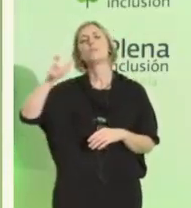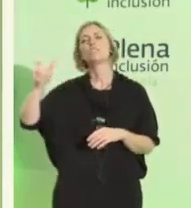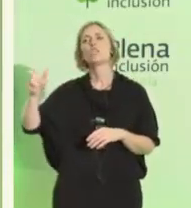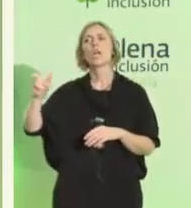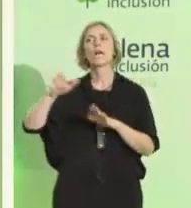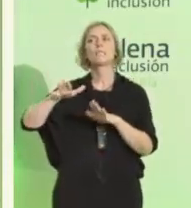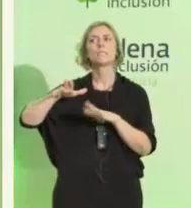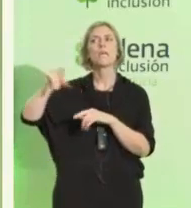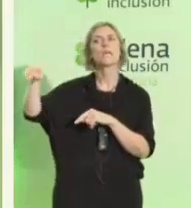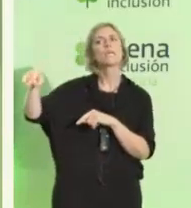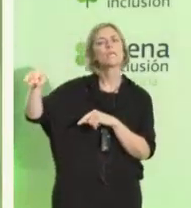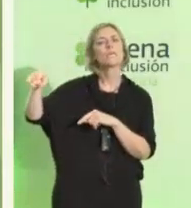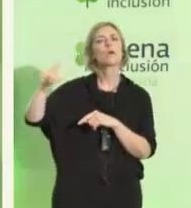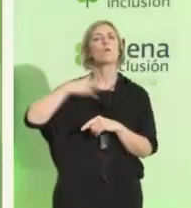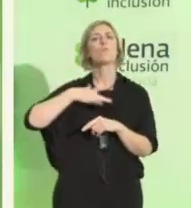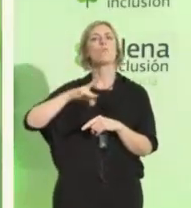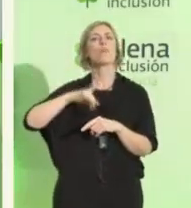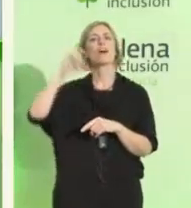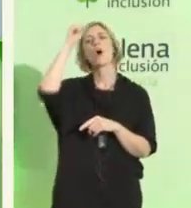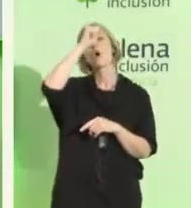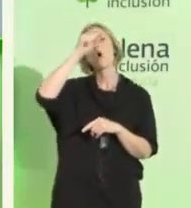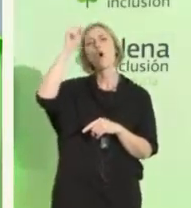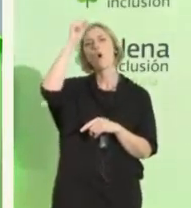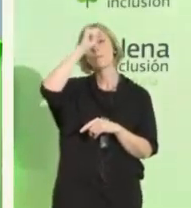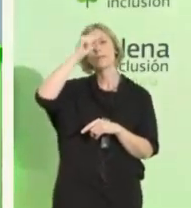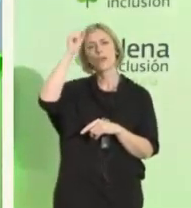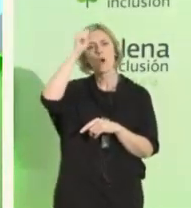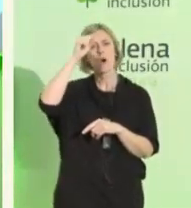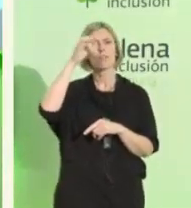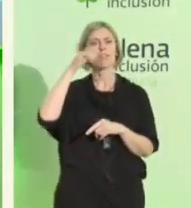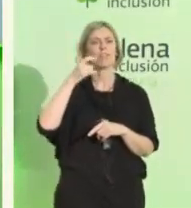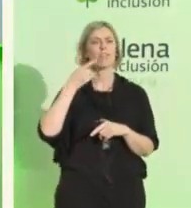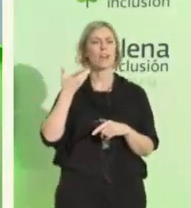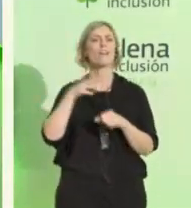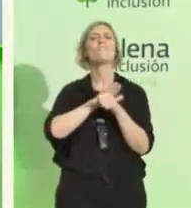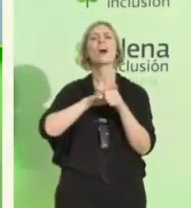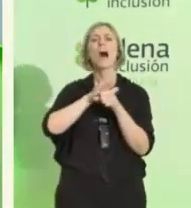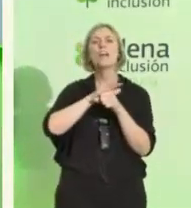opinión Eduardo y la comunidad